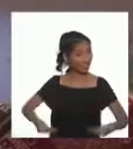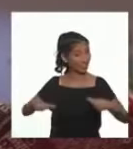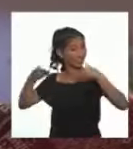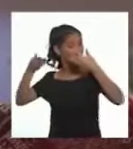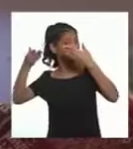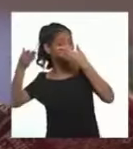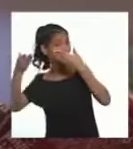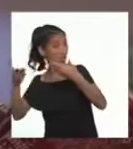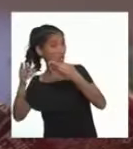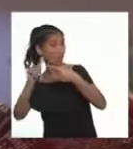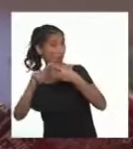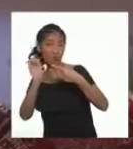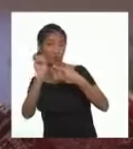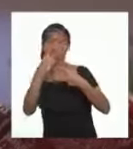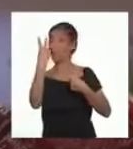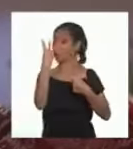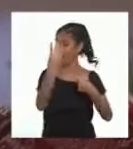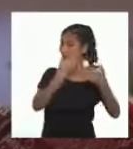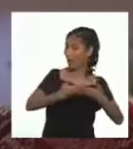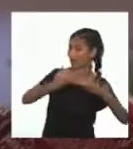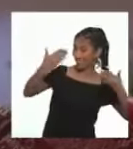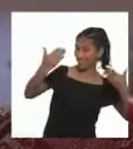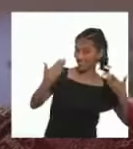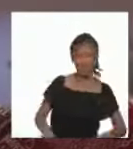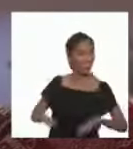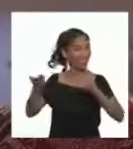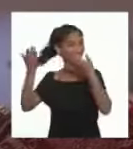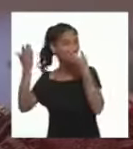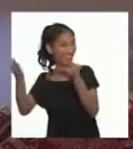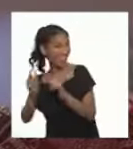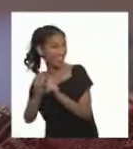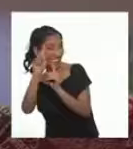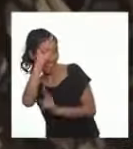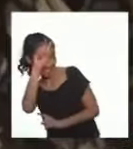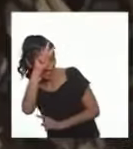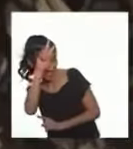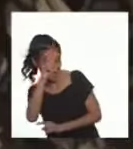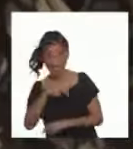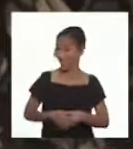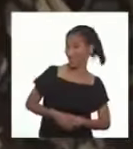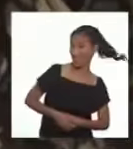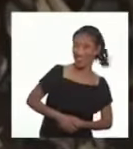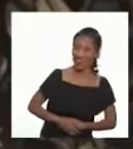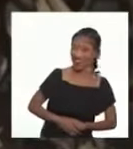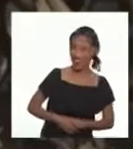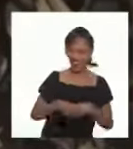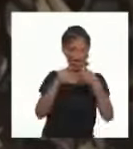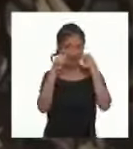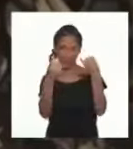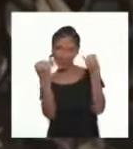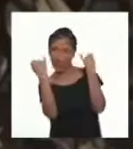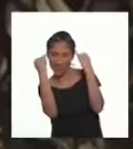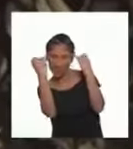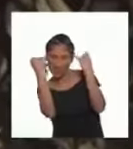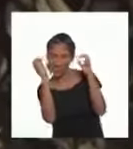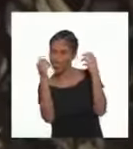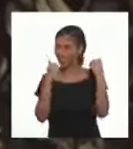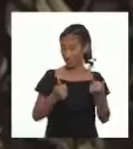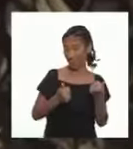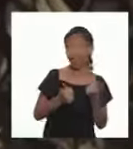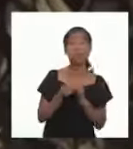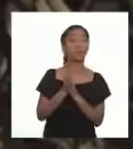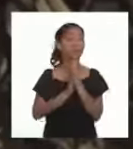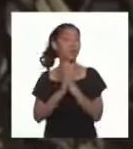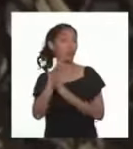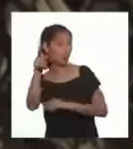sino dos objetos especiales del Perú! ¡Wow! ¡Qué gran idea, Calcetín!